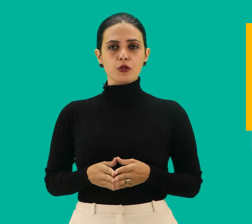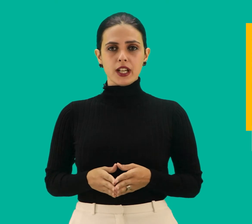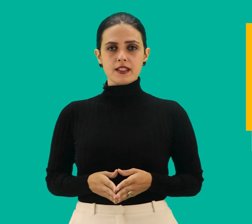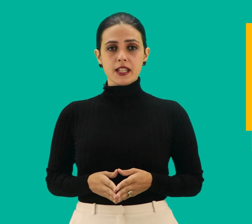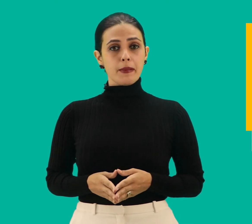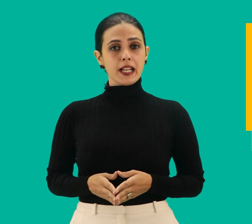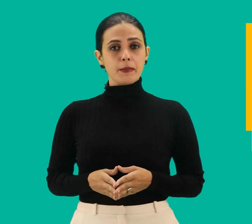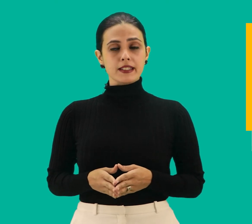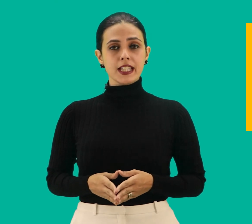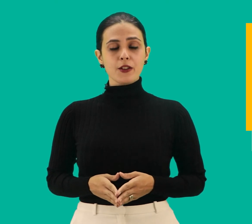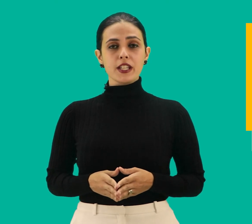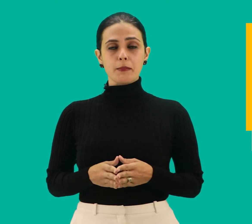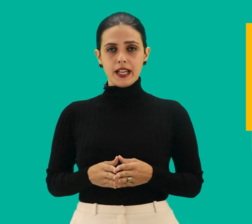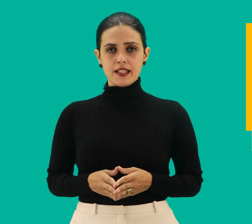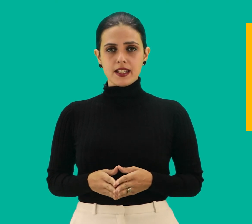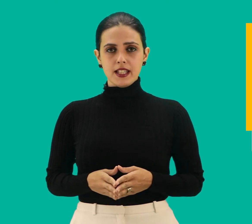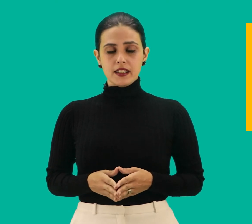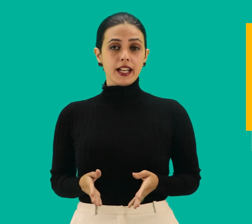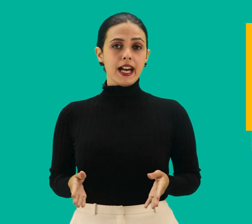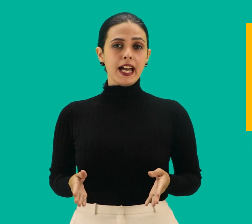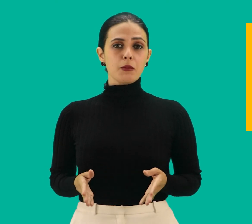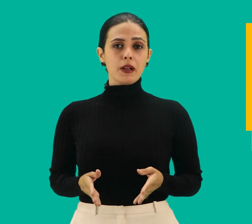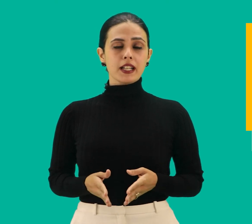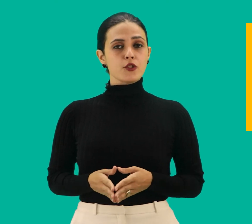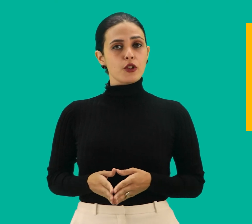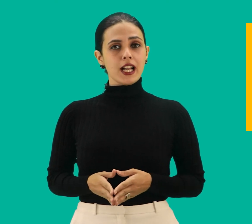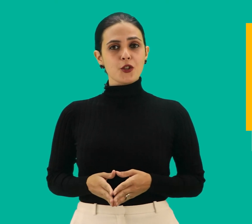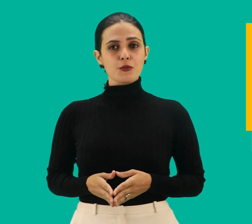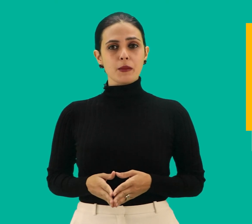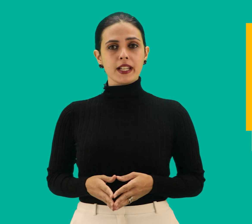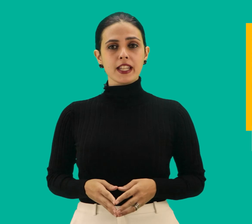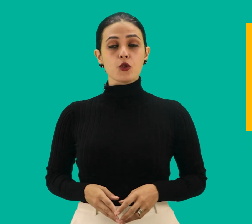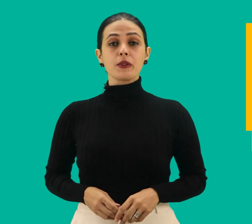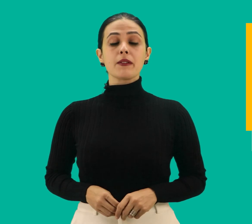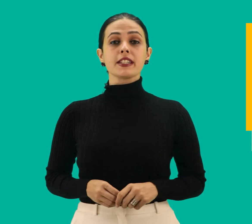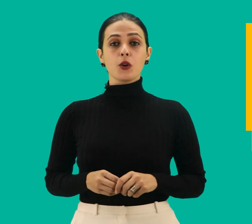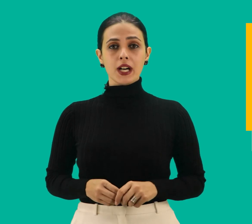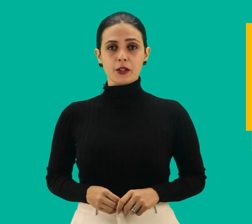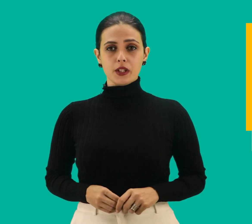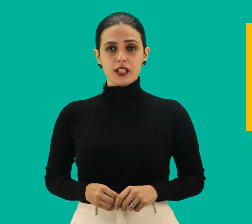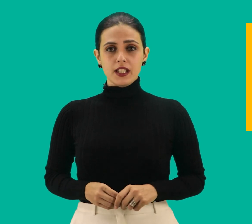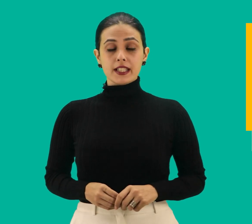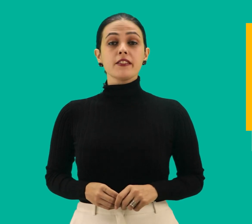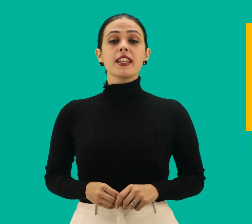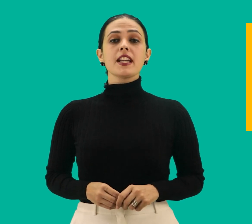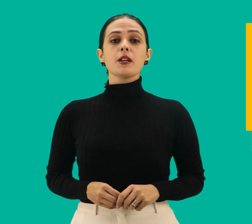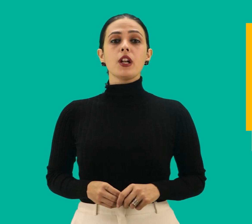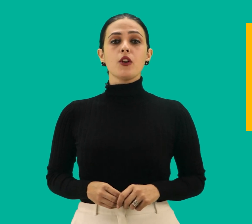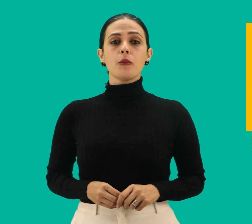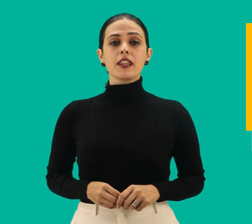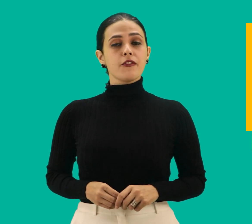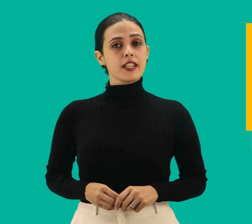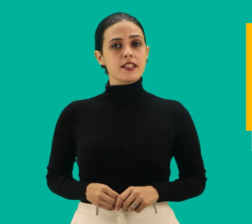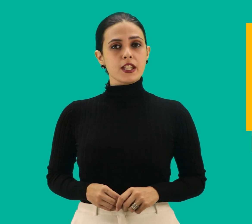gran importancia para el partido y el país, de cara al Plan Nacional 2020-2024. La actividad llevó